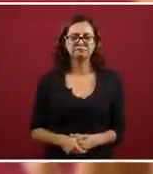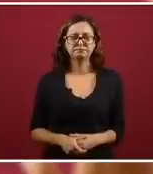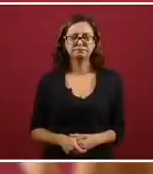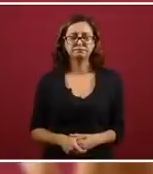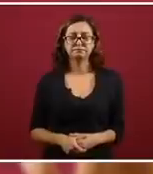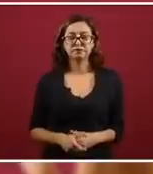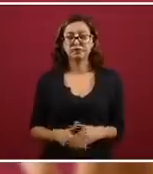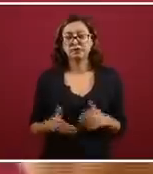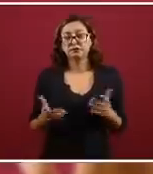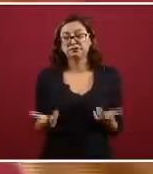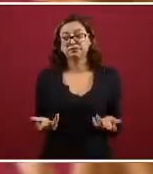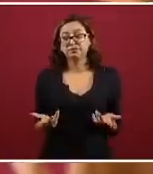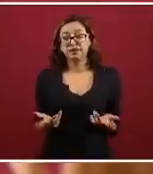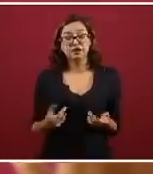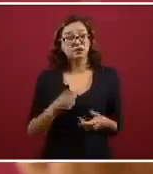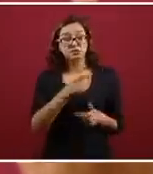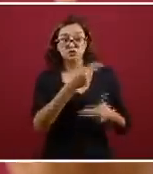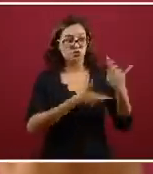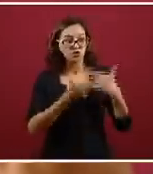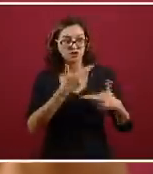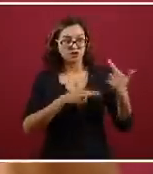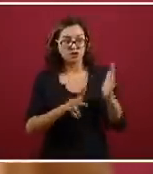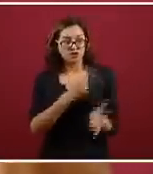Y si no regresan, pues mejor, ¿no?